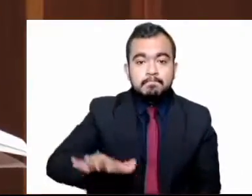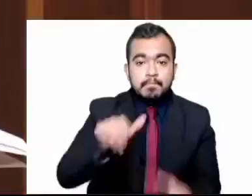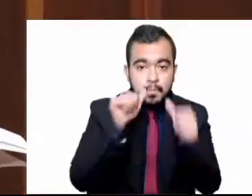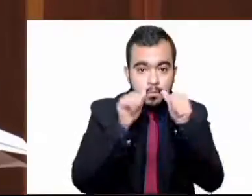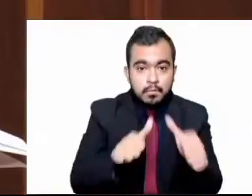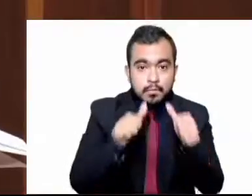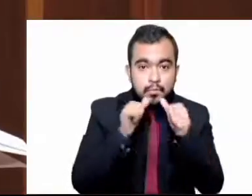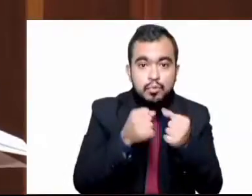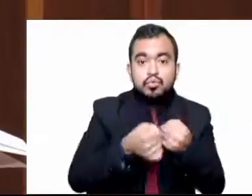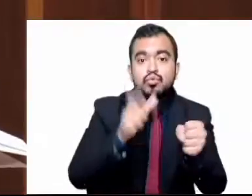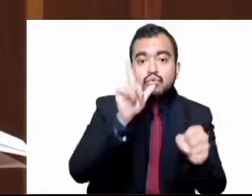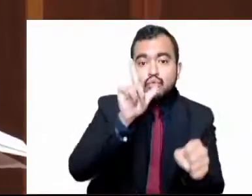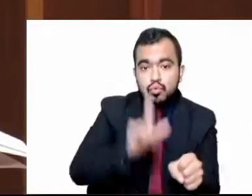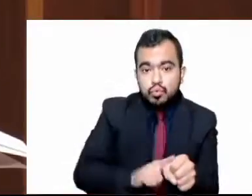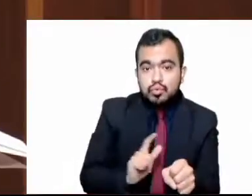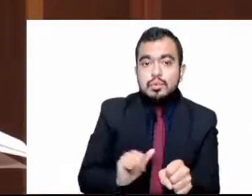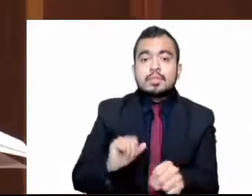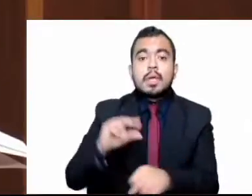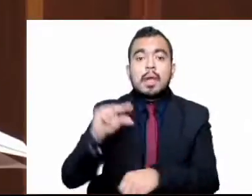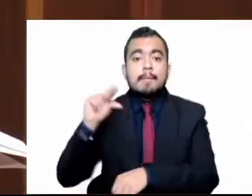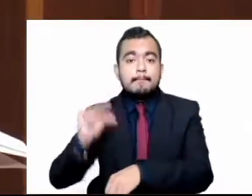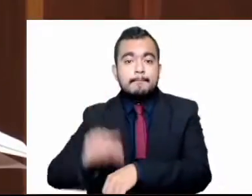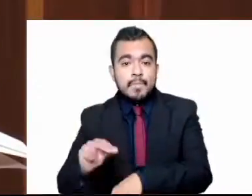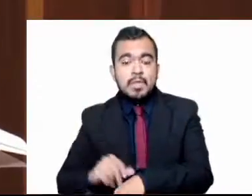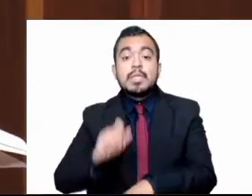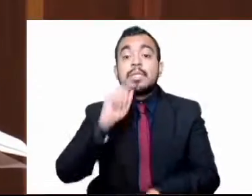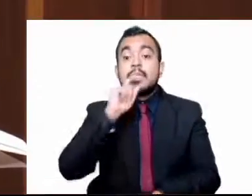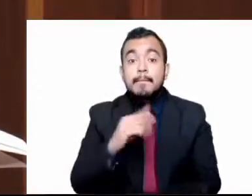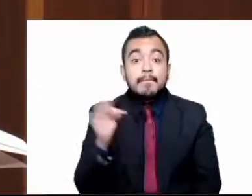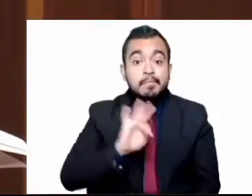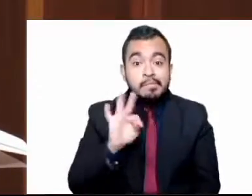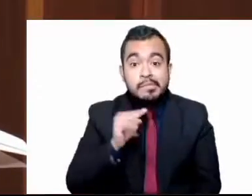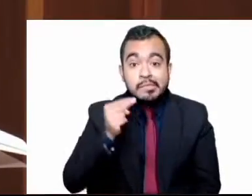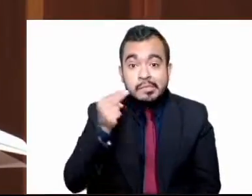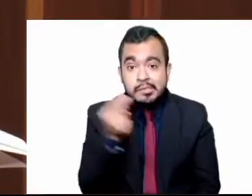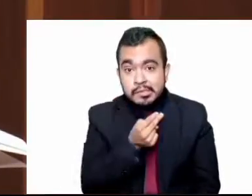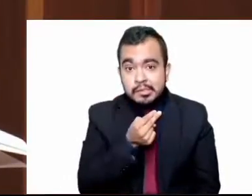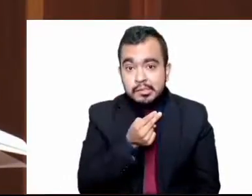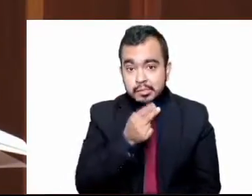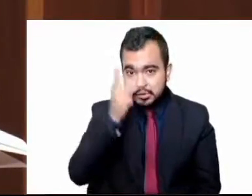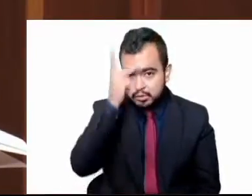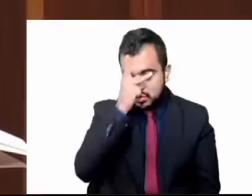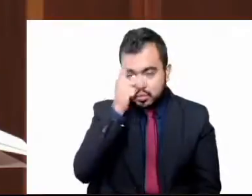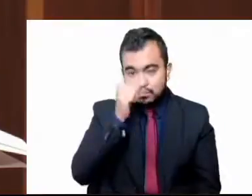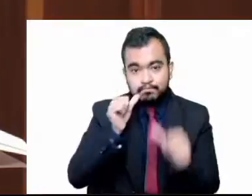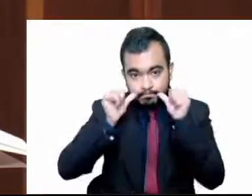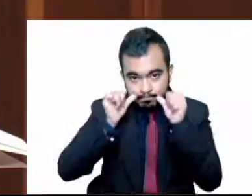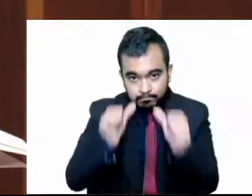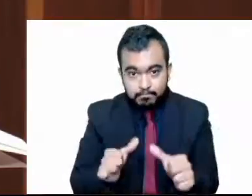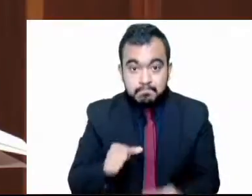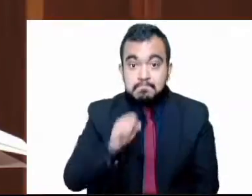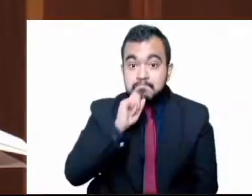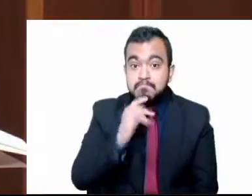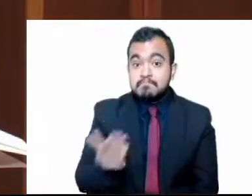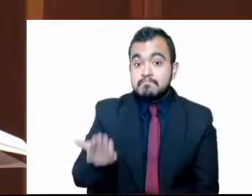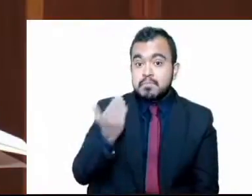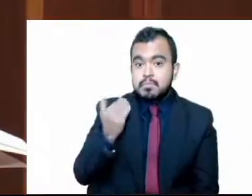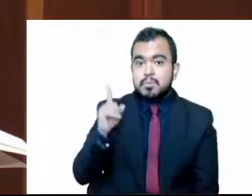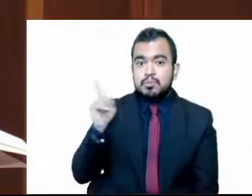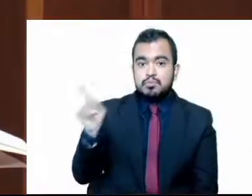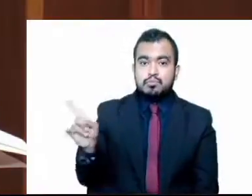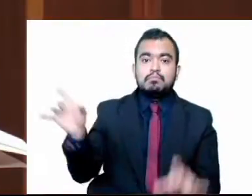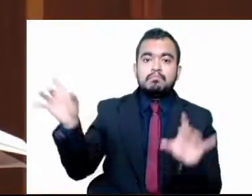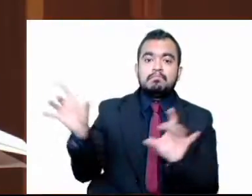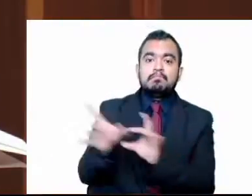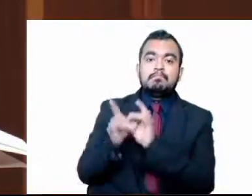tratamiento psicológico que resulte necesario. Lo anterior, en congruencia con el comunicado publicado y emitido por la